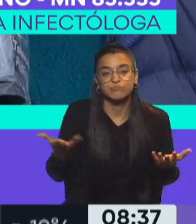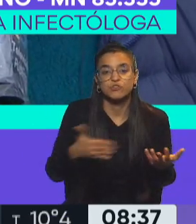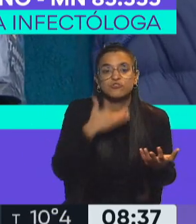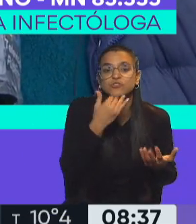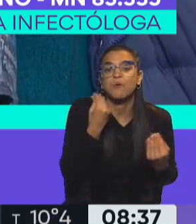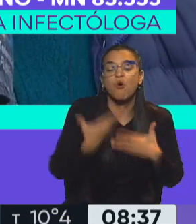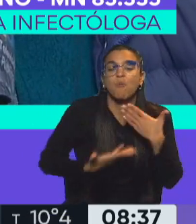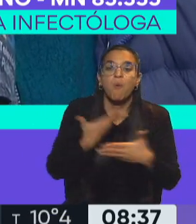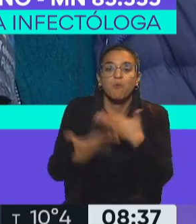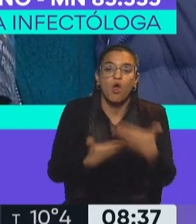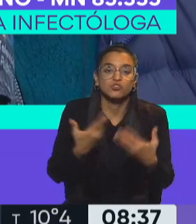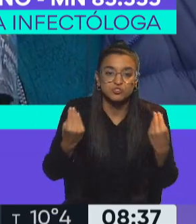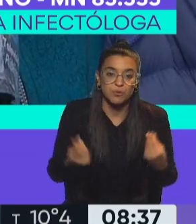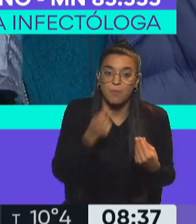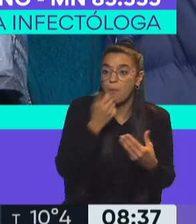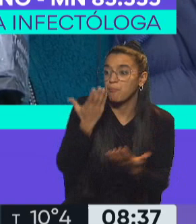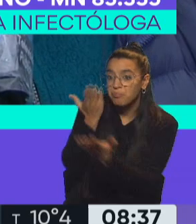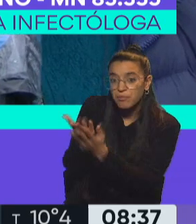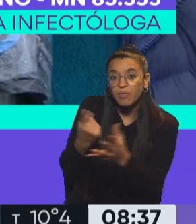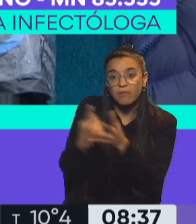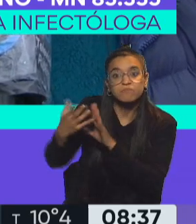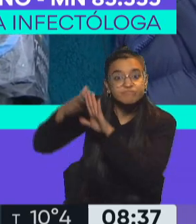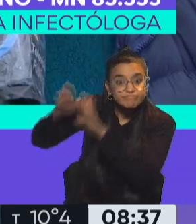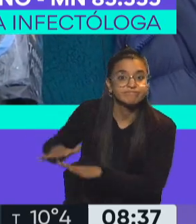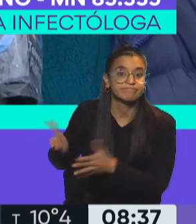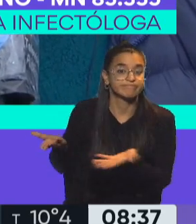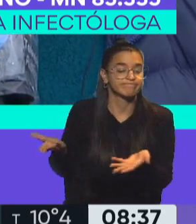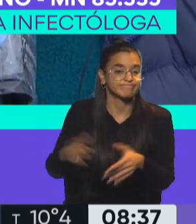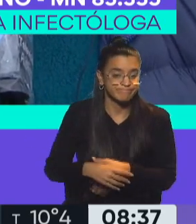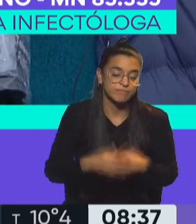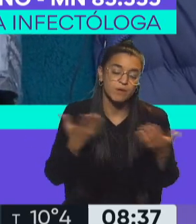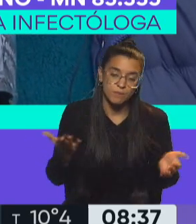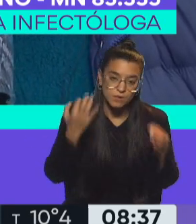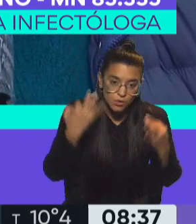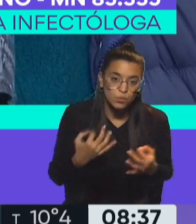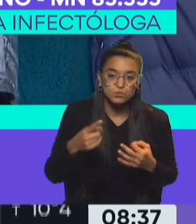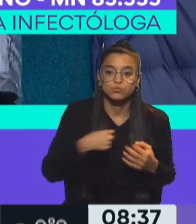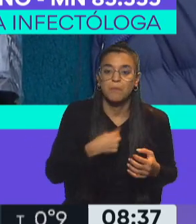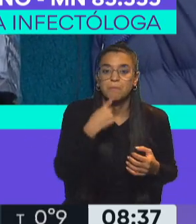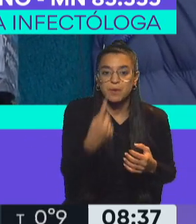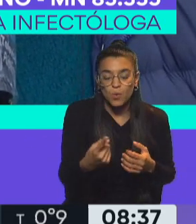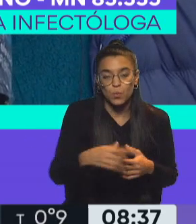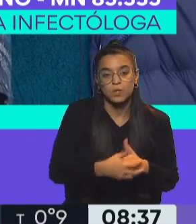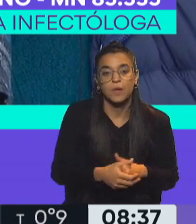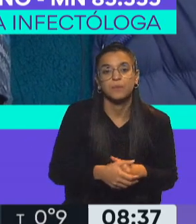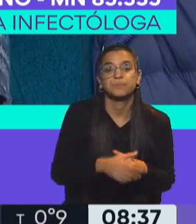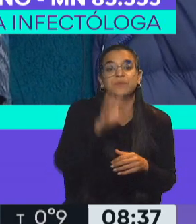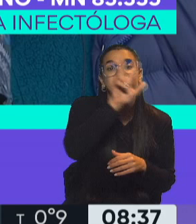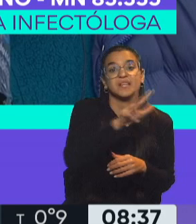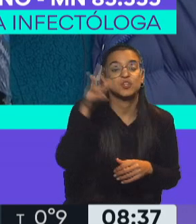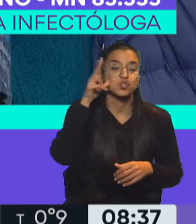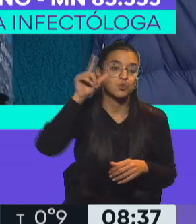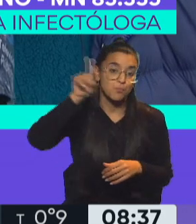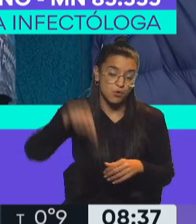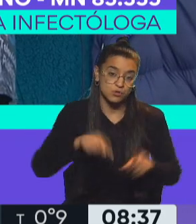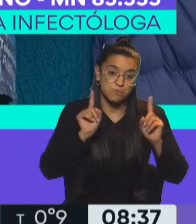el proceso cuando uno pide que se cuarentene, ¿no es cierto? Bueno, por eso justamente le preguntaba, doctora, ¿no? El 38% de